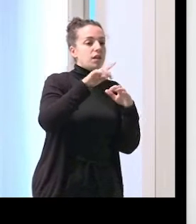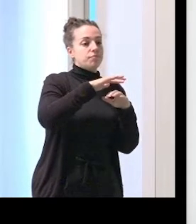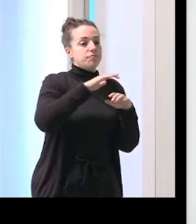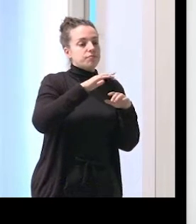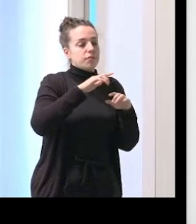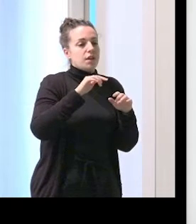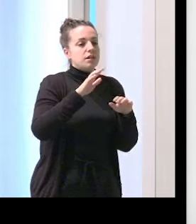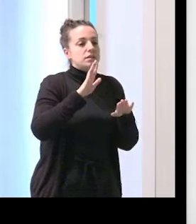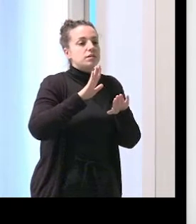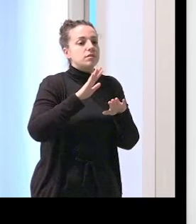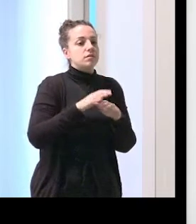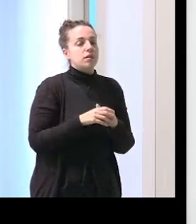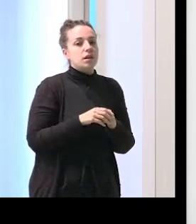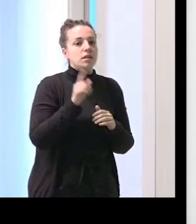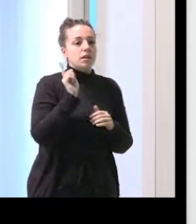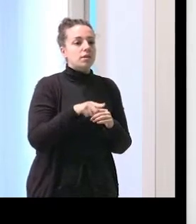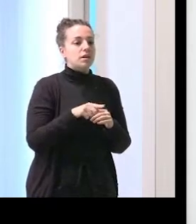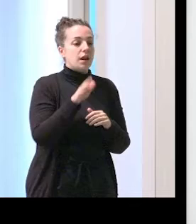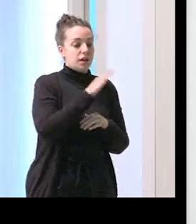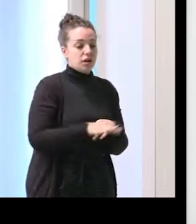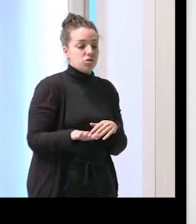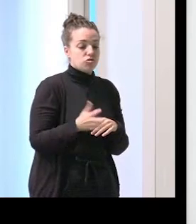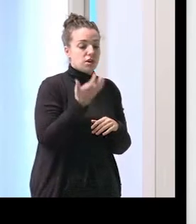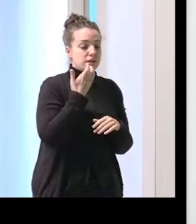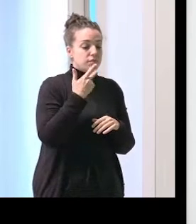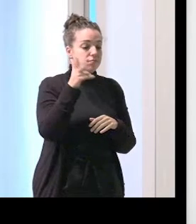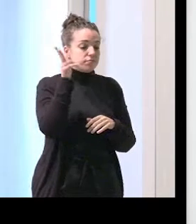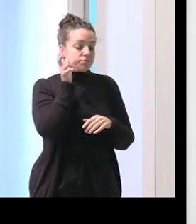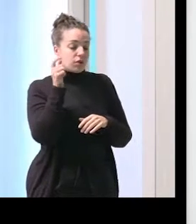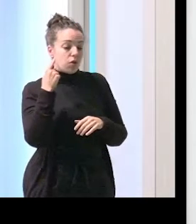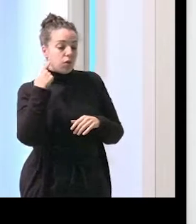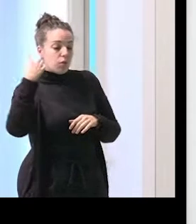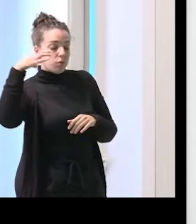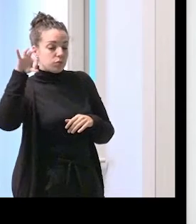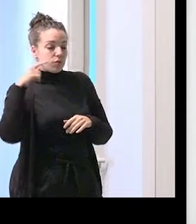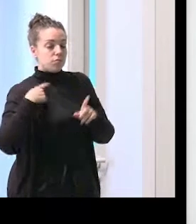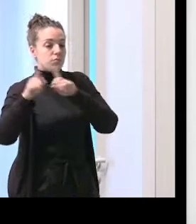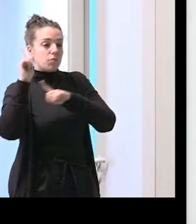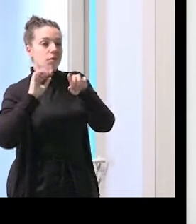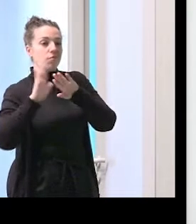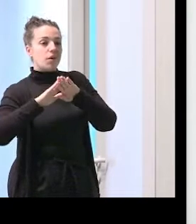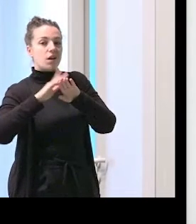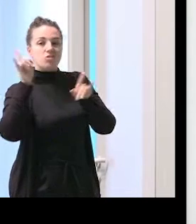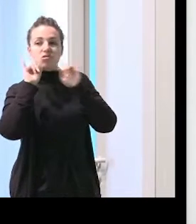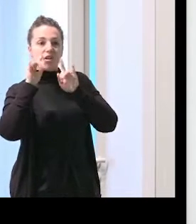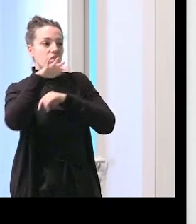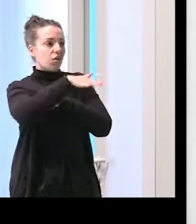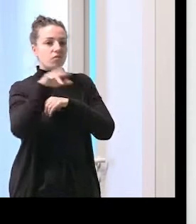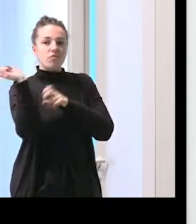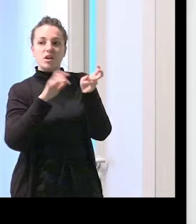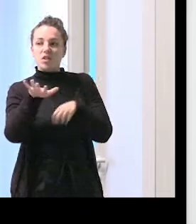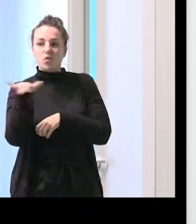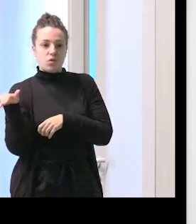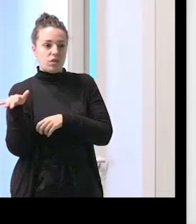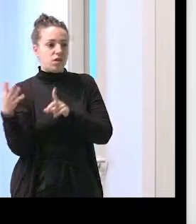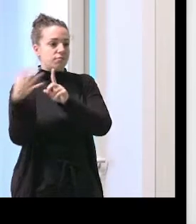orientarnos. Y los niños, al tener solo un oído, van a tener problemas para identificar la fuente de sonido, no van a identificarlo de ninguna